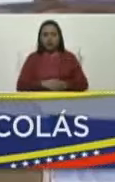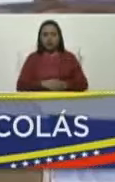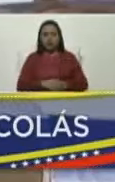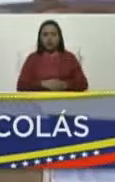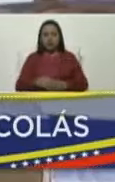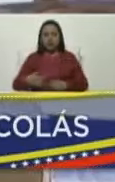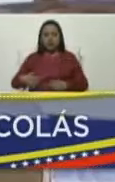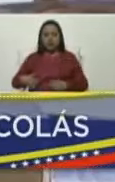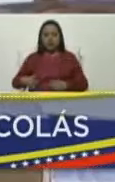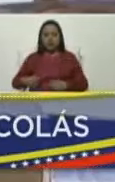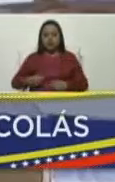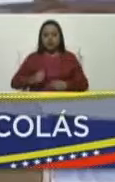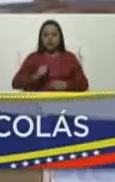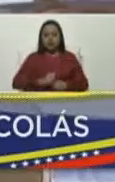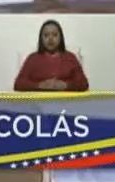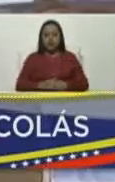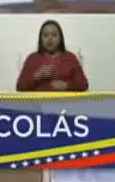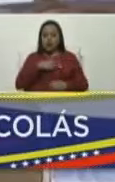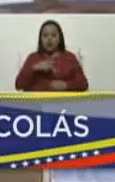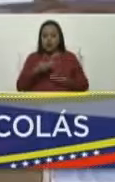hemos entregado